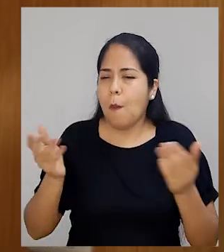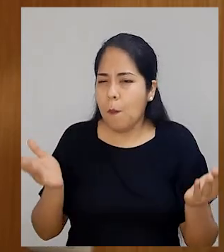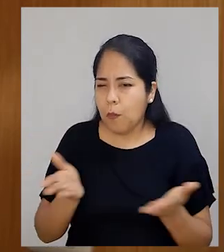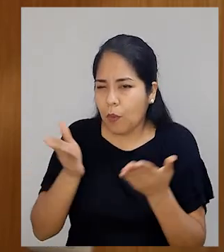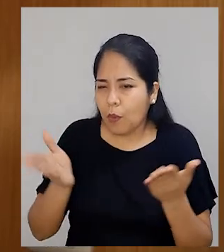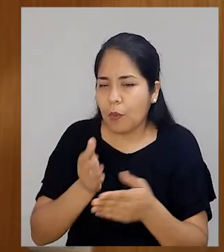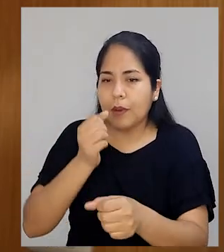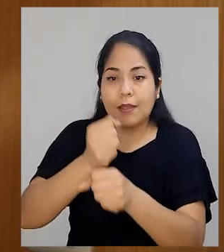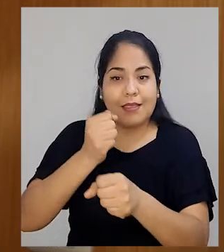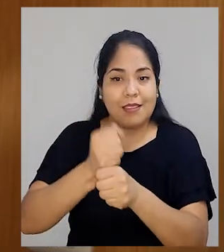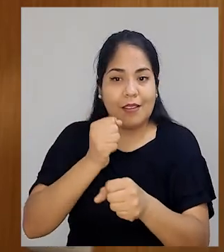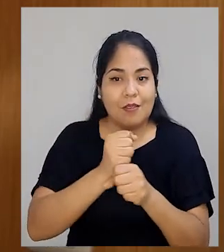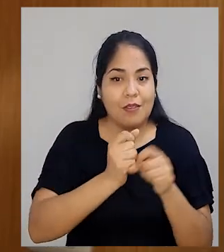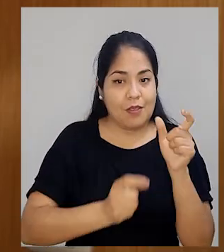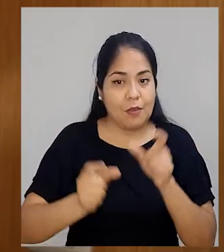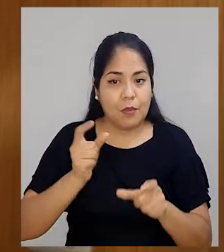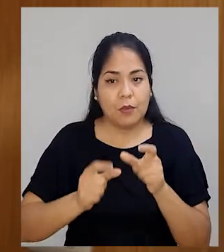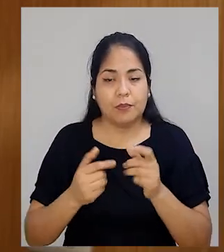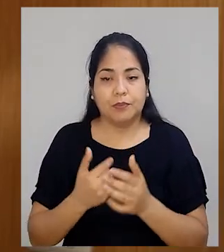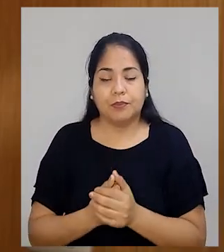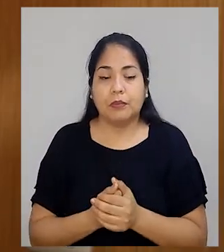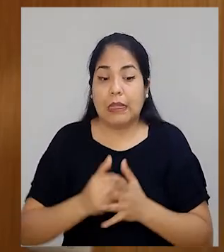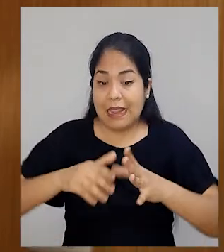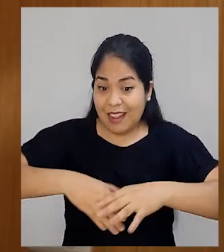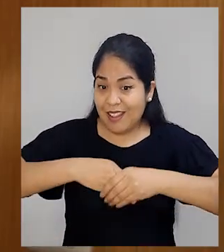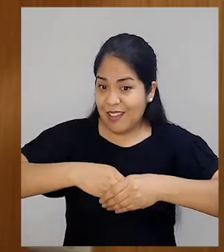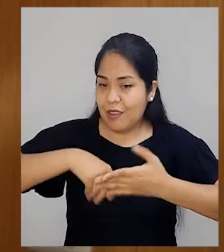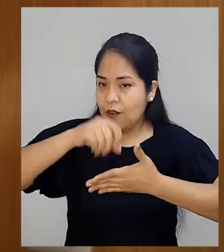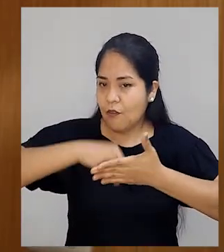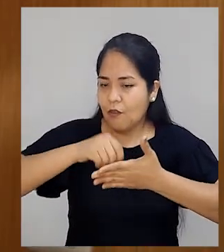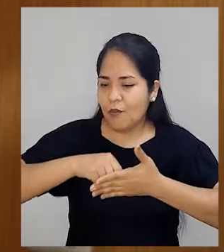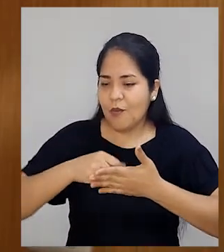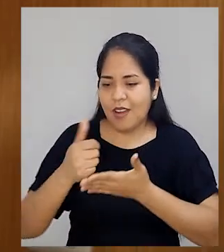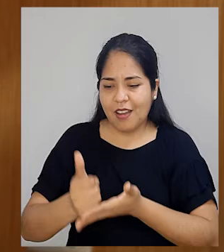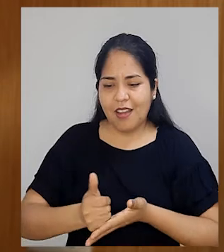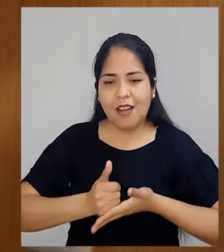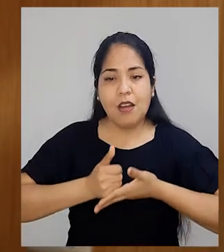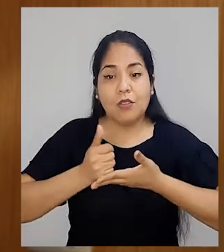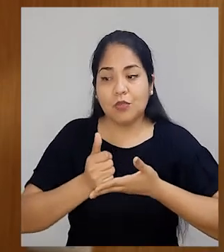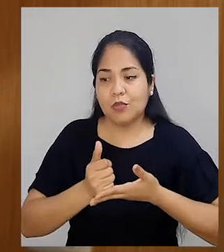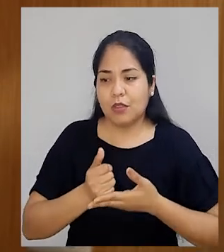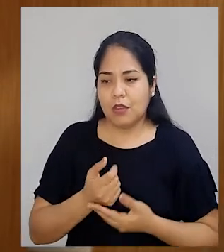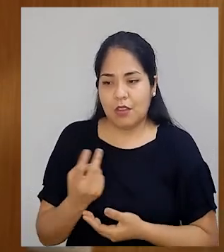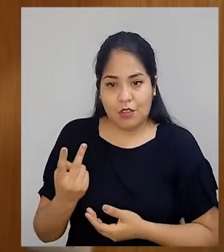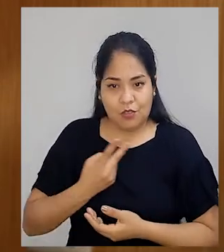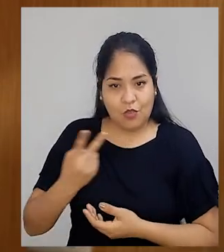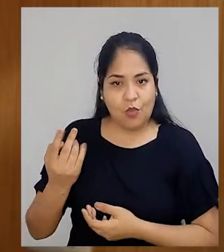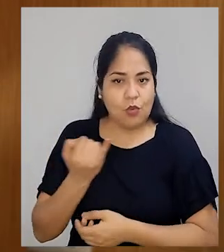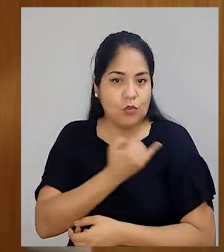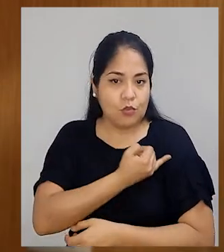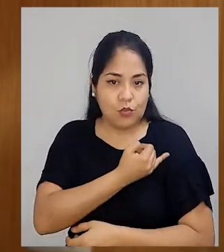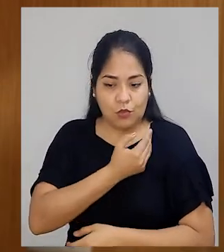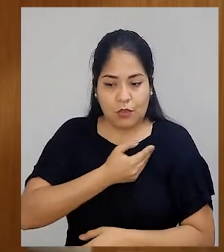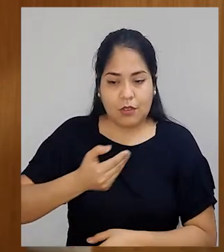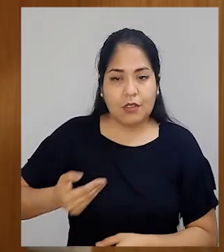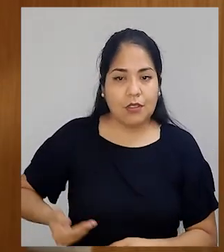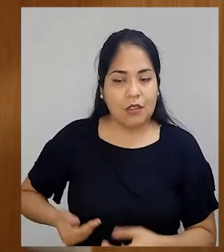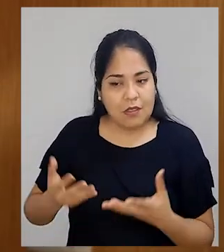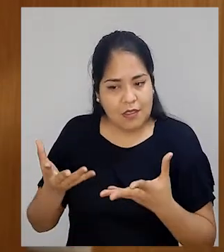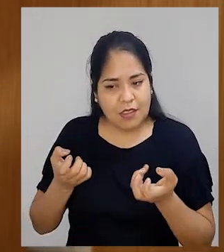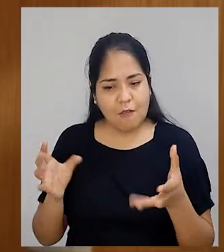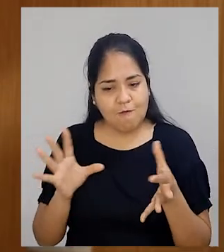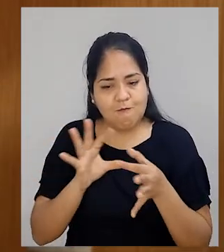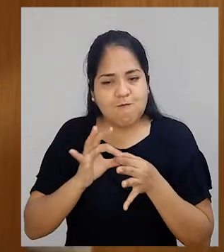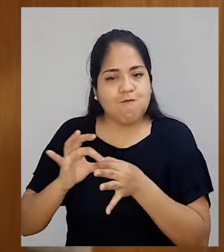la empleabilidad de las personas, ¿no? Yo creo que lo más enriquecedor de este convenio es que permite a ambas entidades públicas,